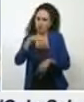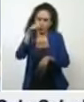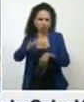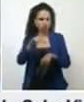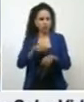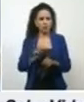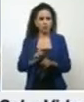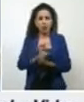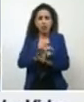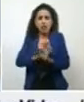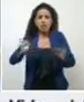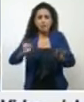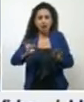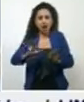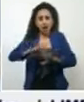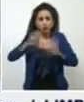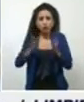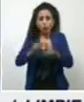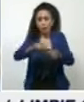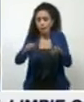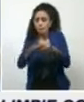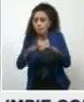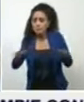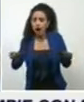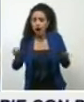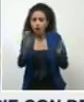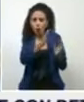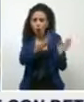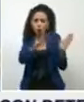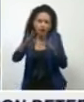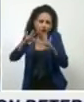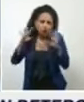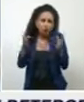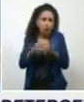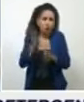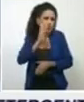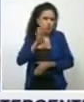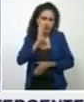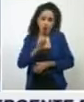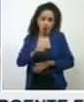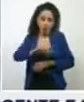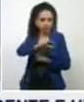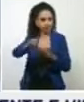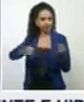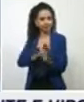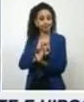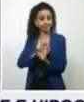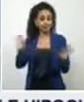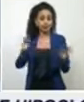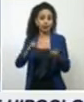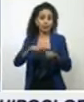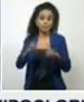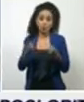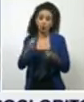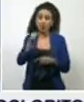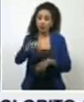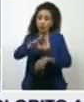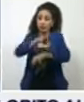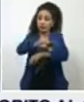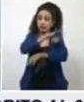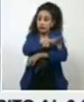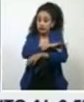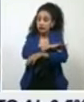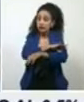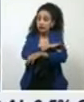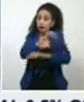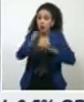para ordenar todos los problemas de saneamiento, porque indiscutiblemente la infestación del mosquito va subiendo y ya en